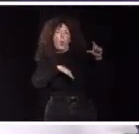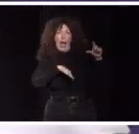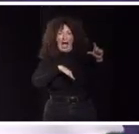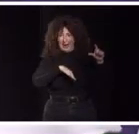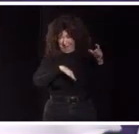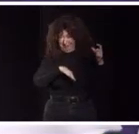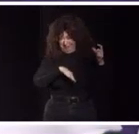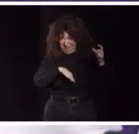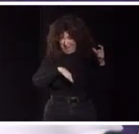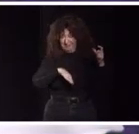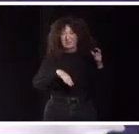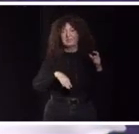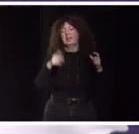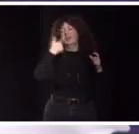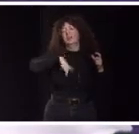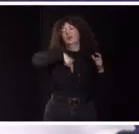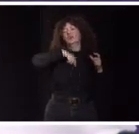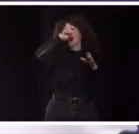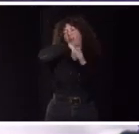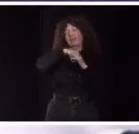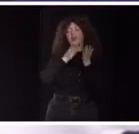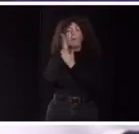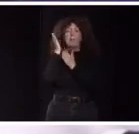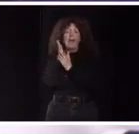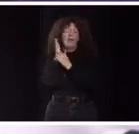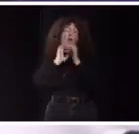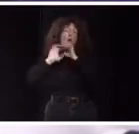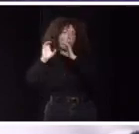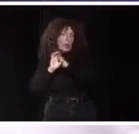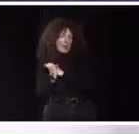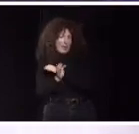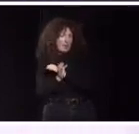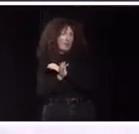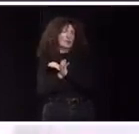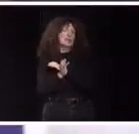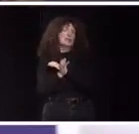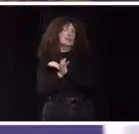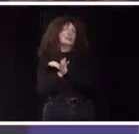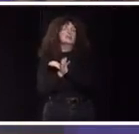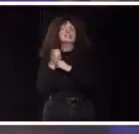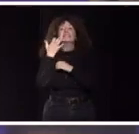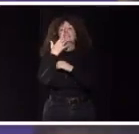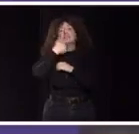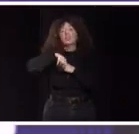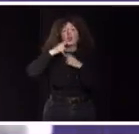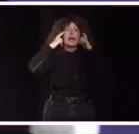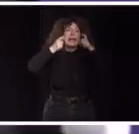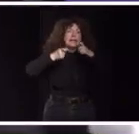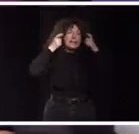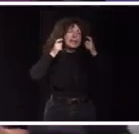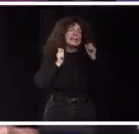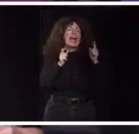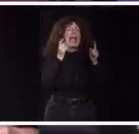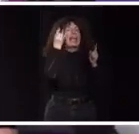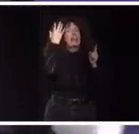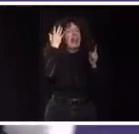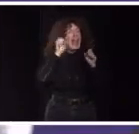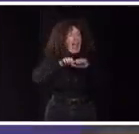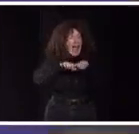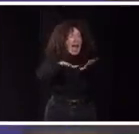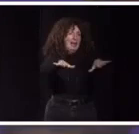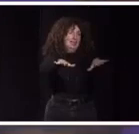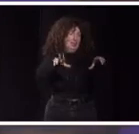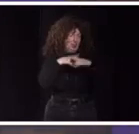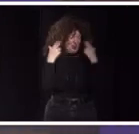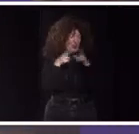podamos conseguir en un medio de comunicación cada vez que intentamos trasladar una idea en la